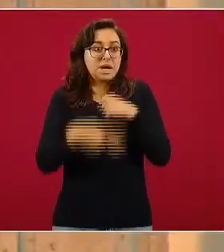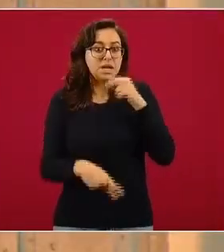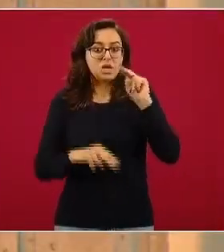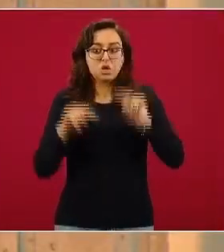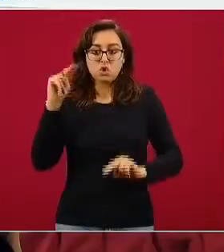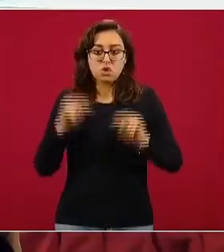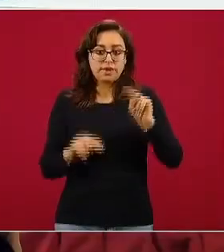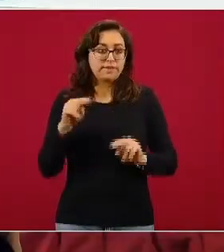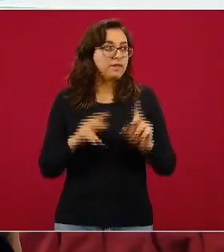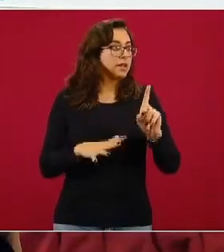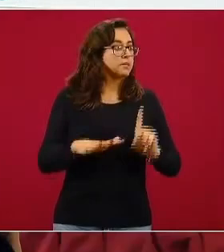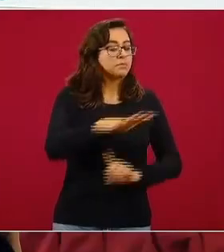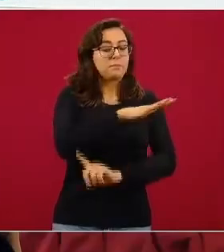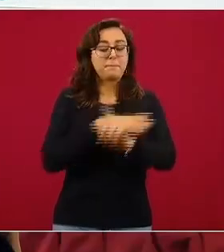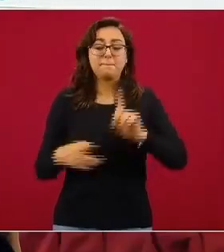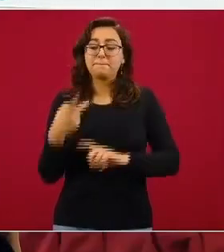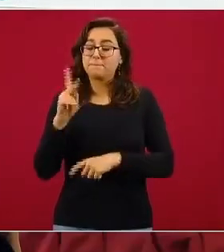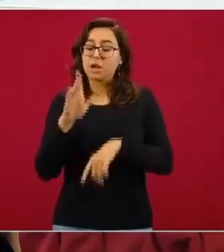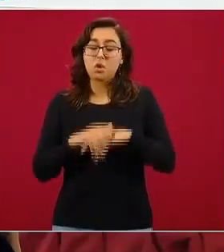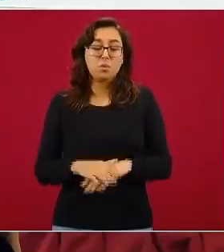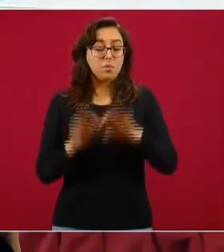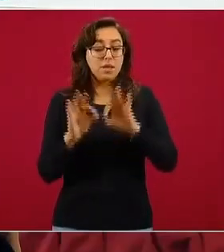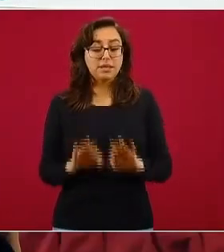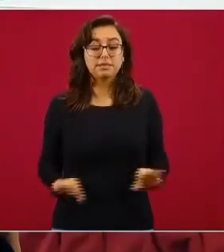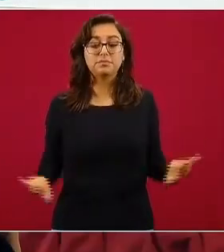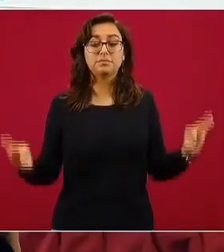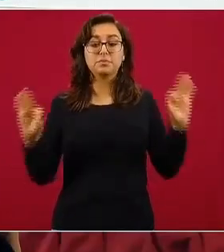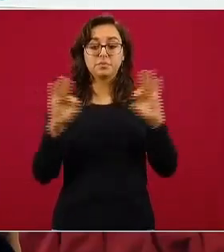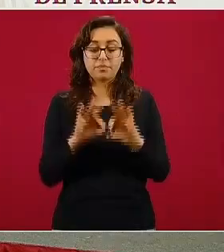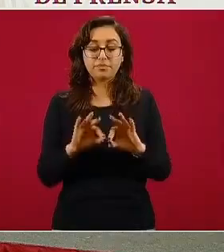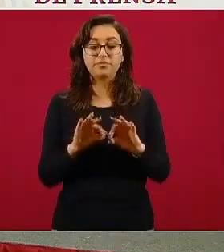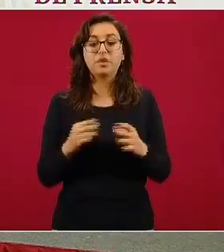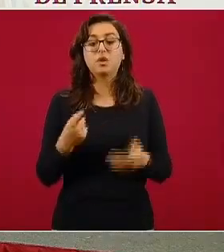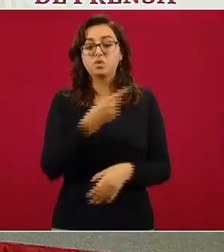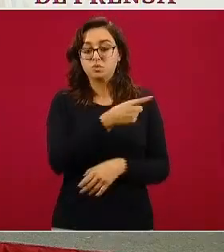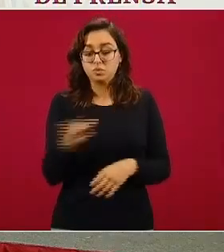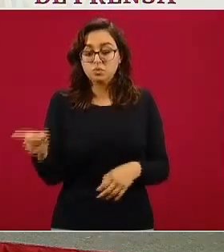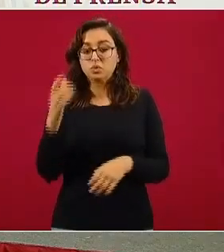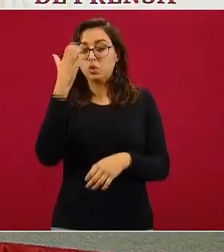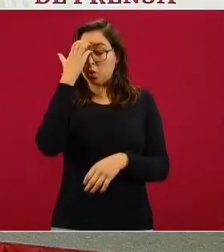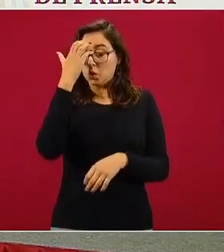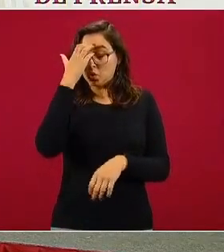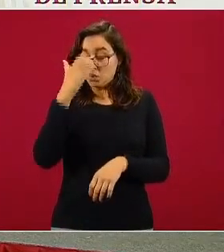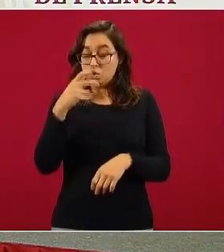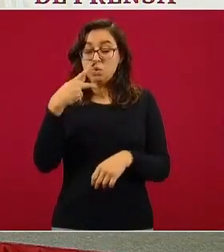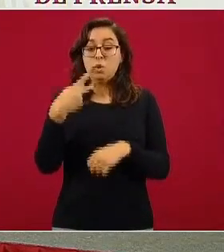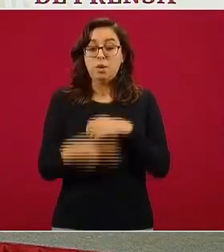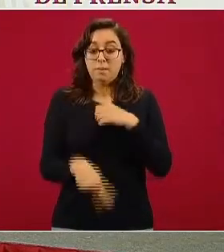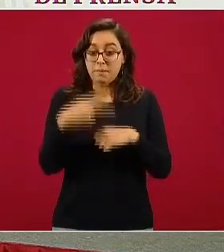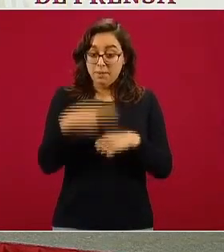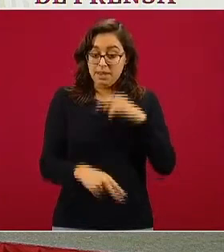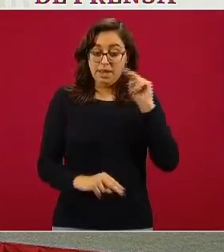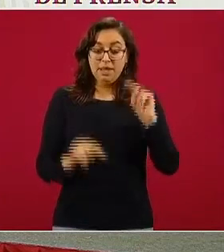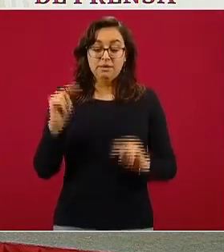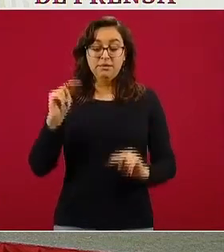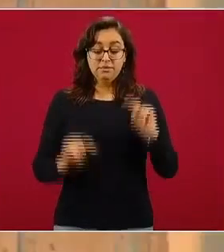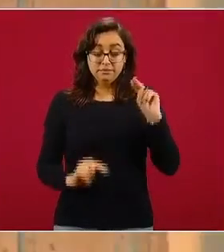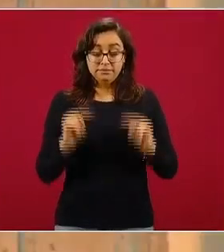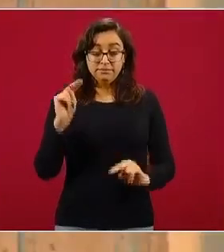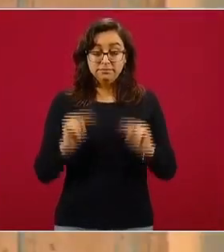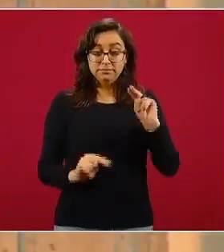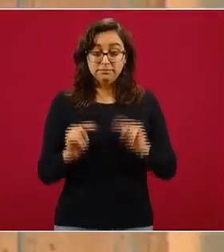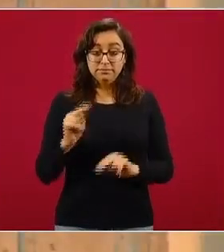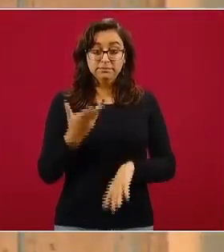la invitación a la población es que en la medida que conozcan el nivel de riesgo en el cual se encuentra su entidad federativa,